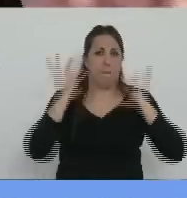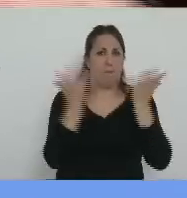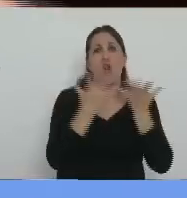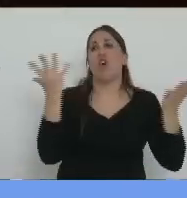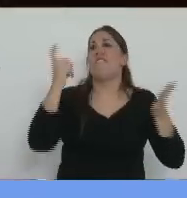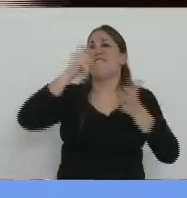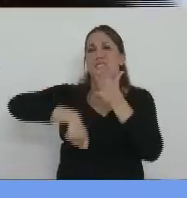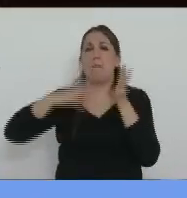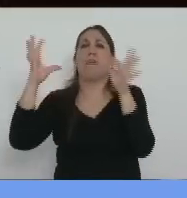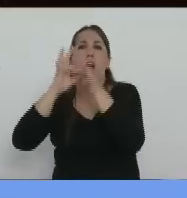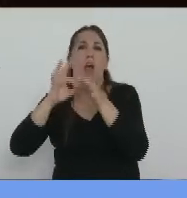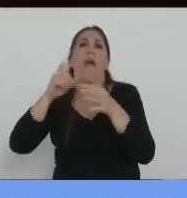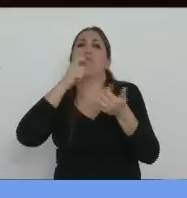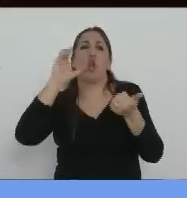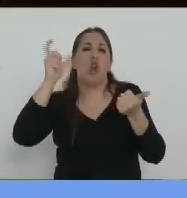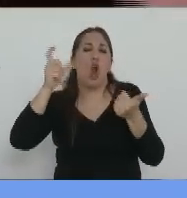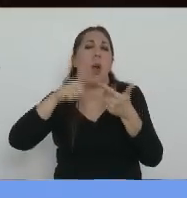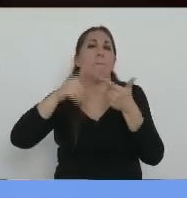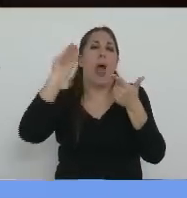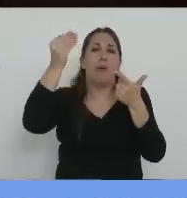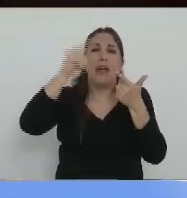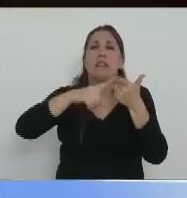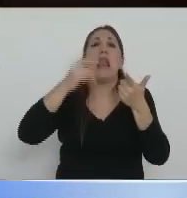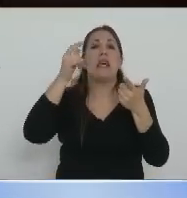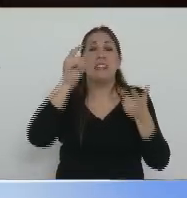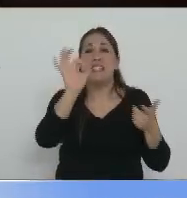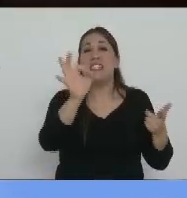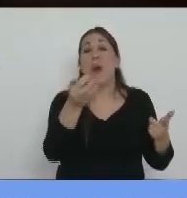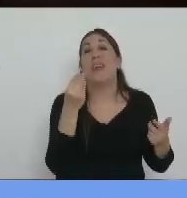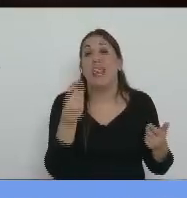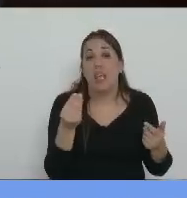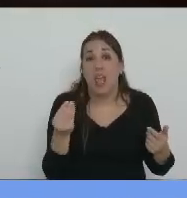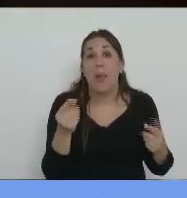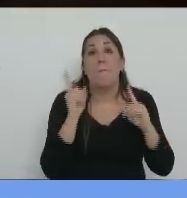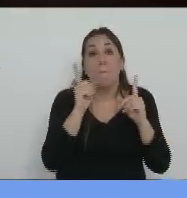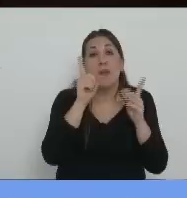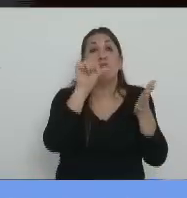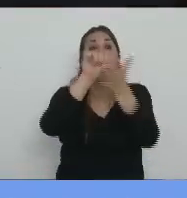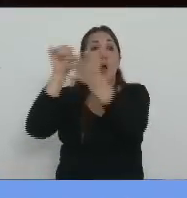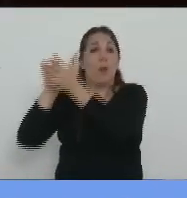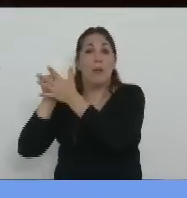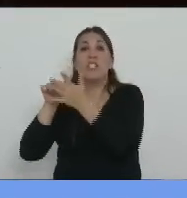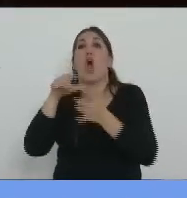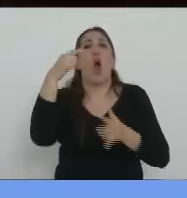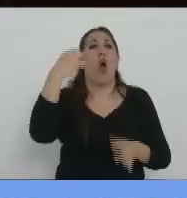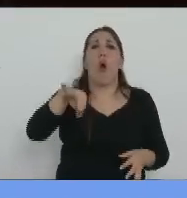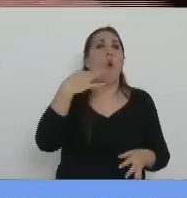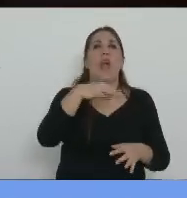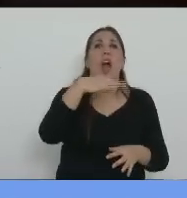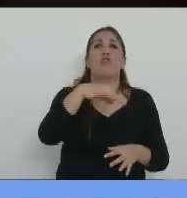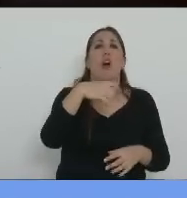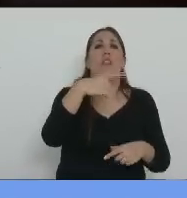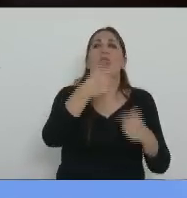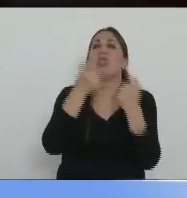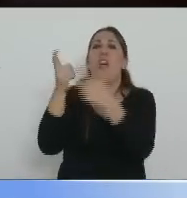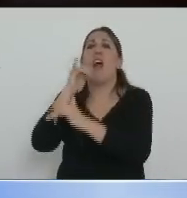con colombia con brasil y saben lo que es es esos países se obligan a darle la información a ellos de